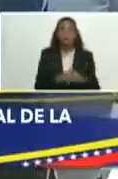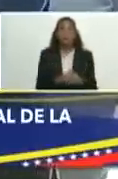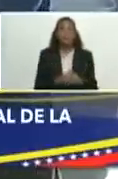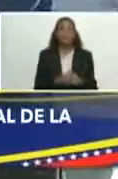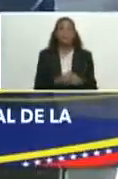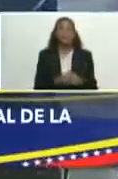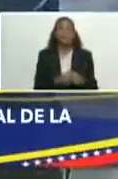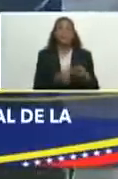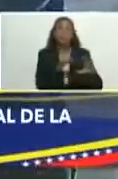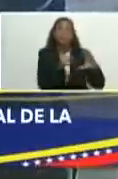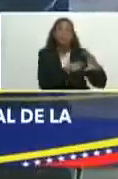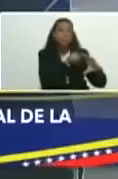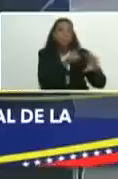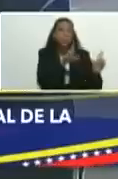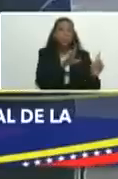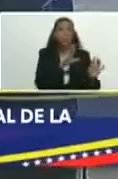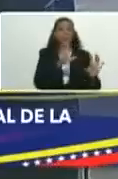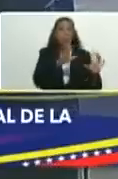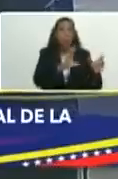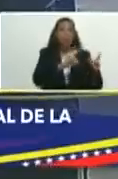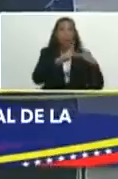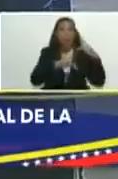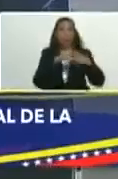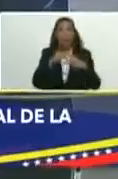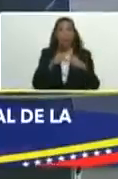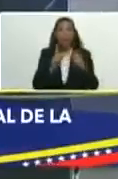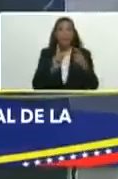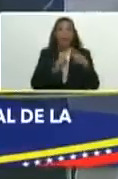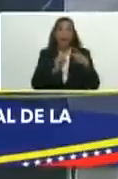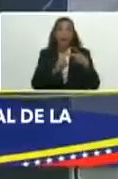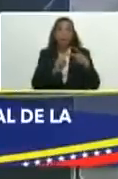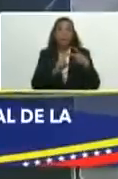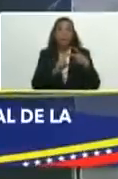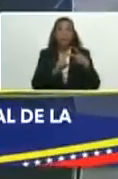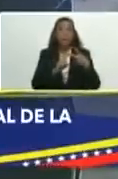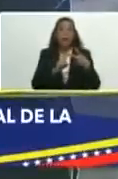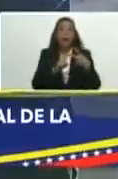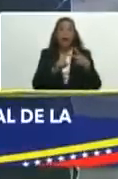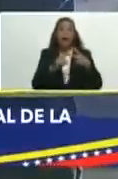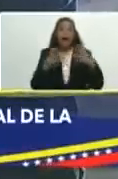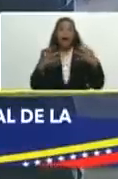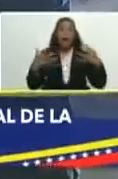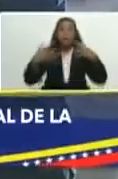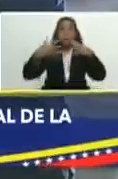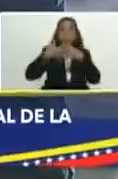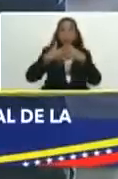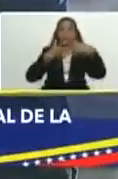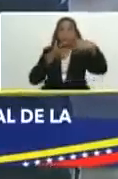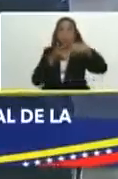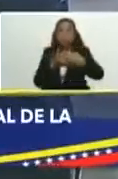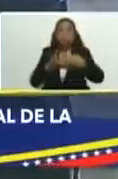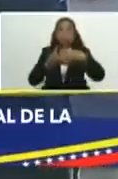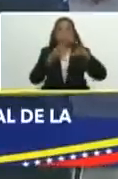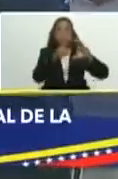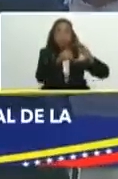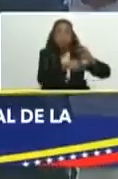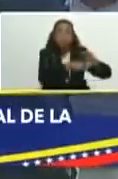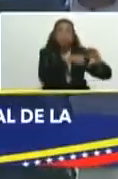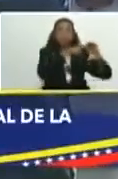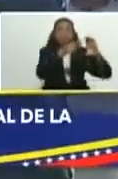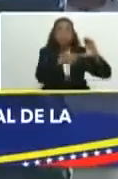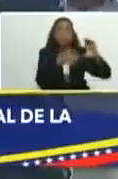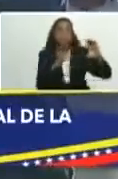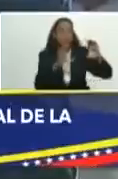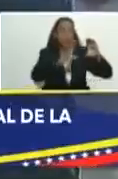va directamente a la fase ya mecánica. A las armadoras donde le terminan de montar el rodado, el